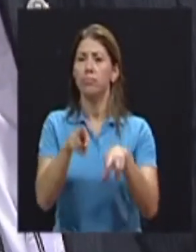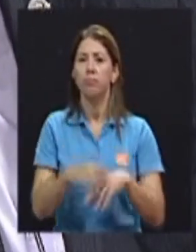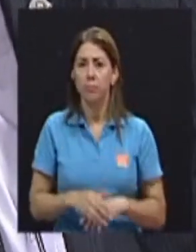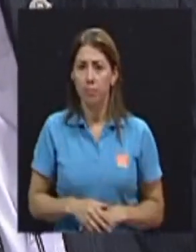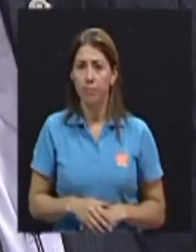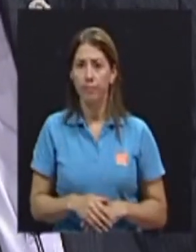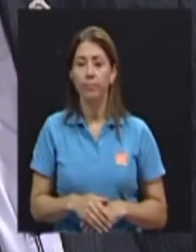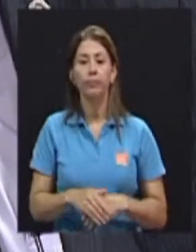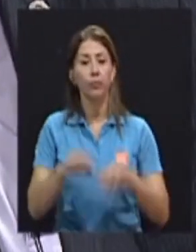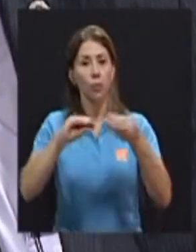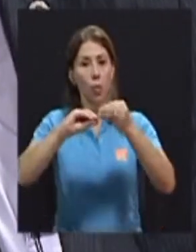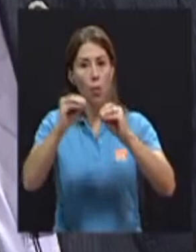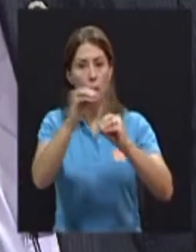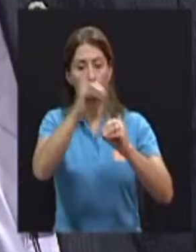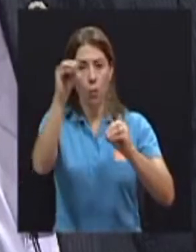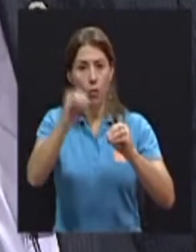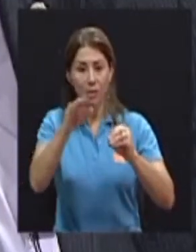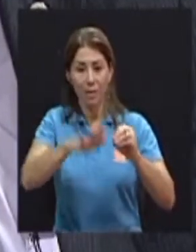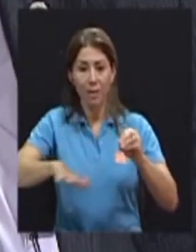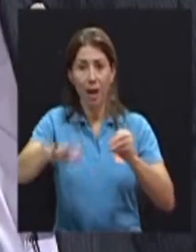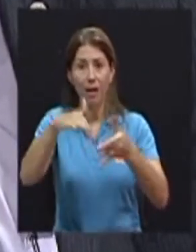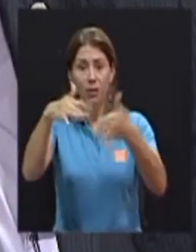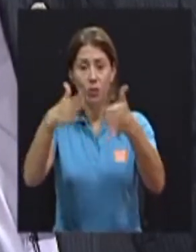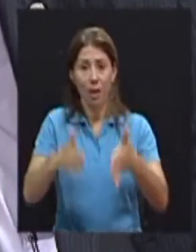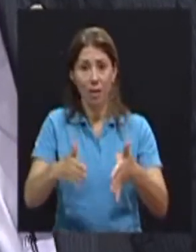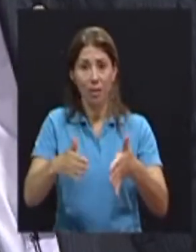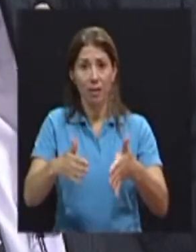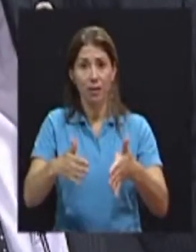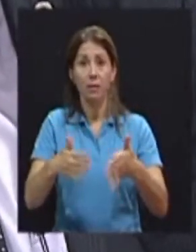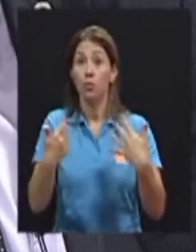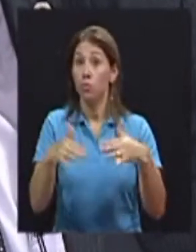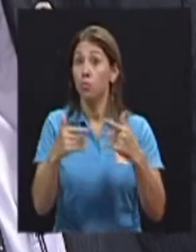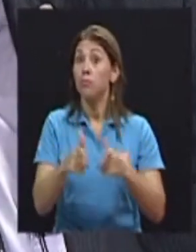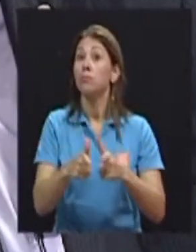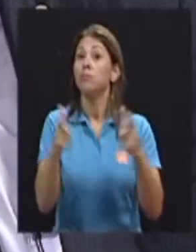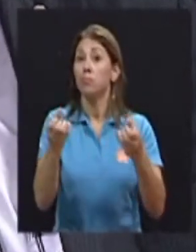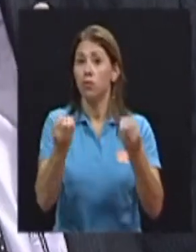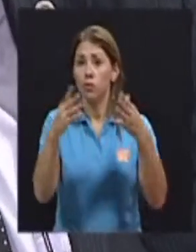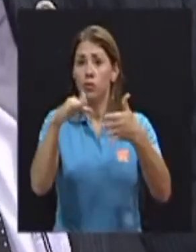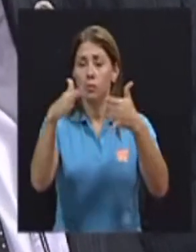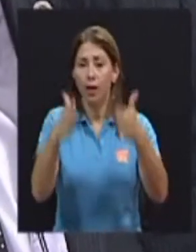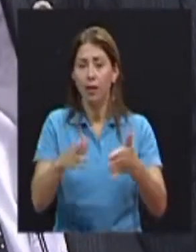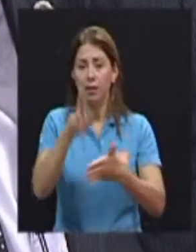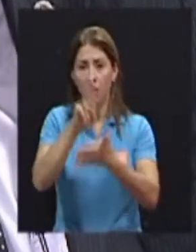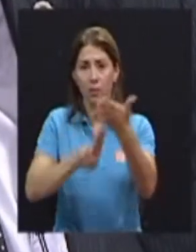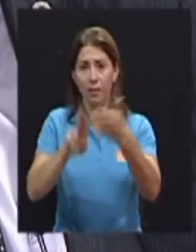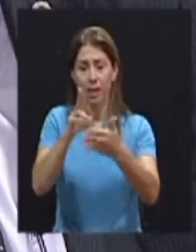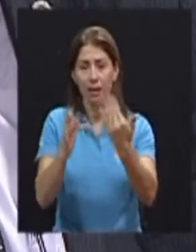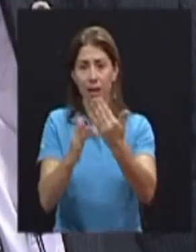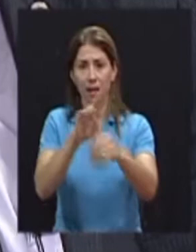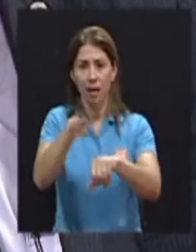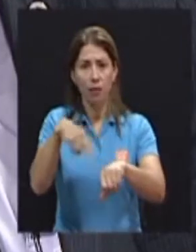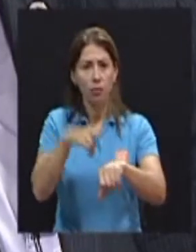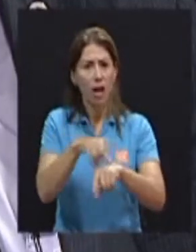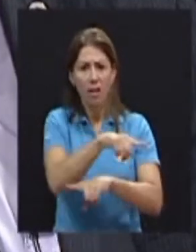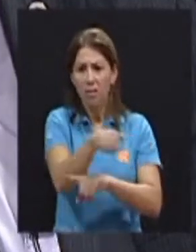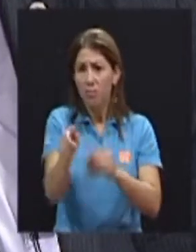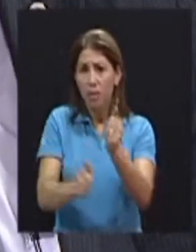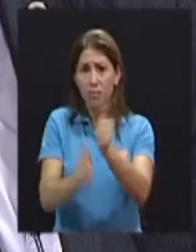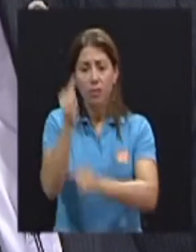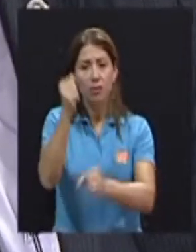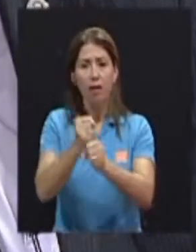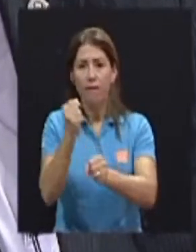Hay un porcentaje altísimo de estudiantes de la Universidad Técnica Nacional que trabajan y normalmente